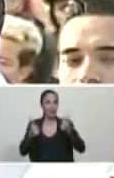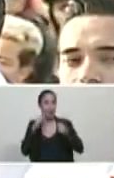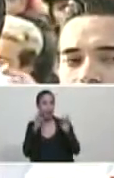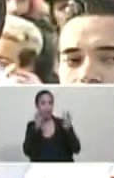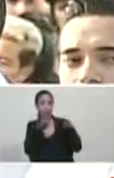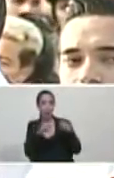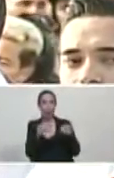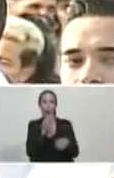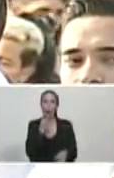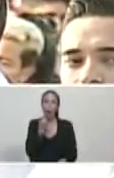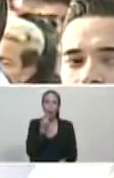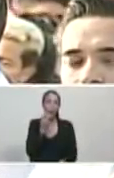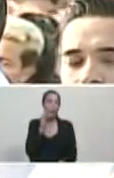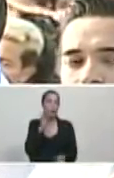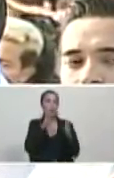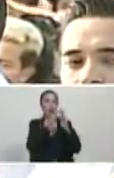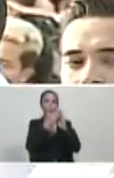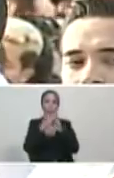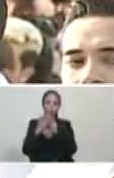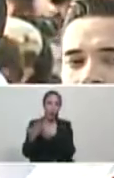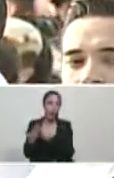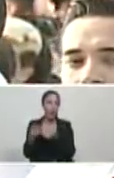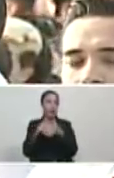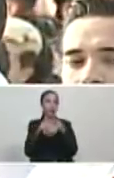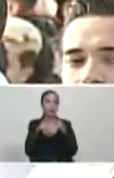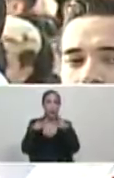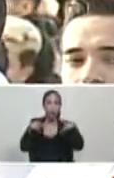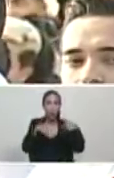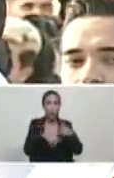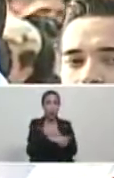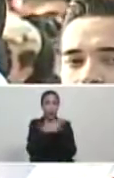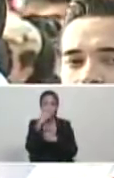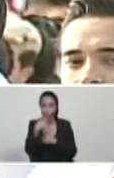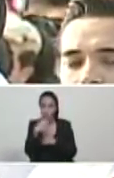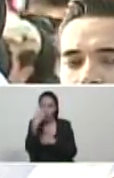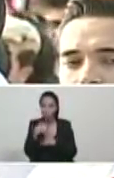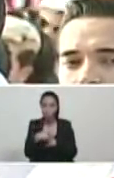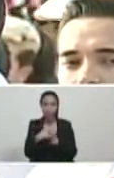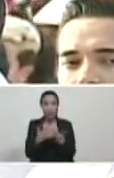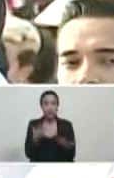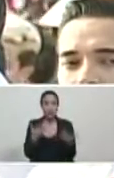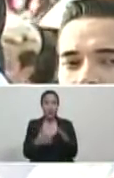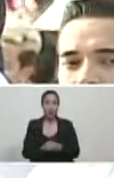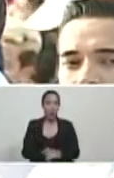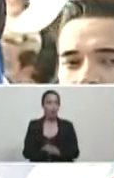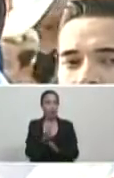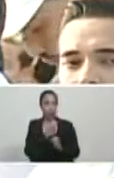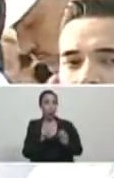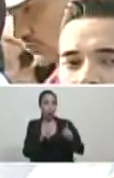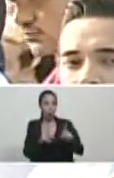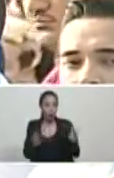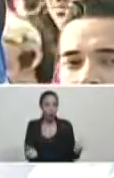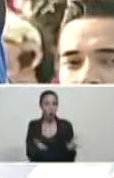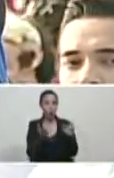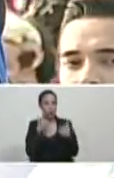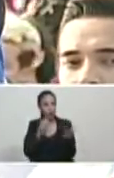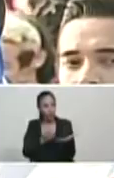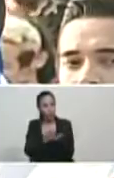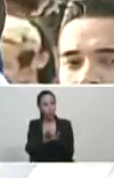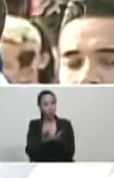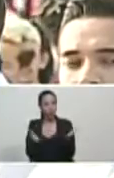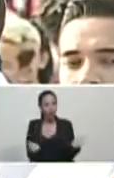jóvenes en las comunidades, en nuestros barrios, en nuestros sectores más vulnerables, sí tienen la oportunidad de seguir